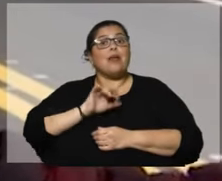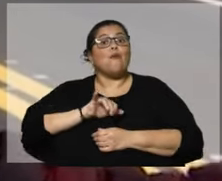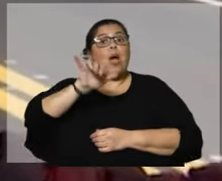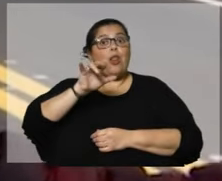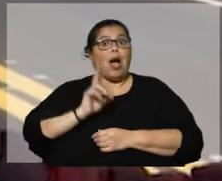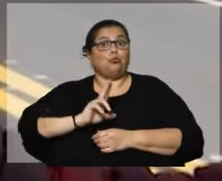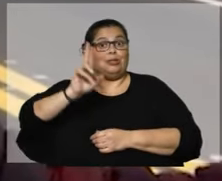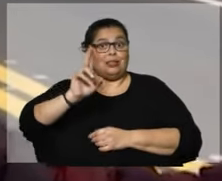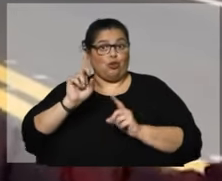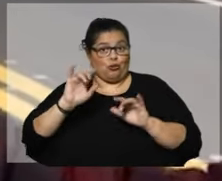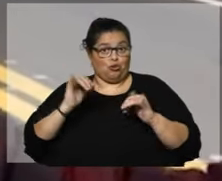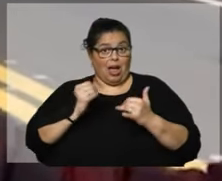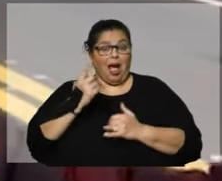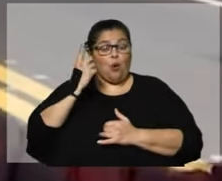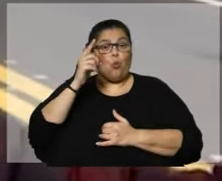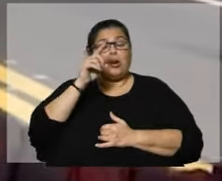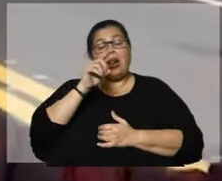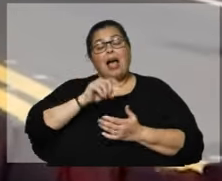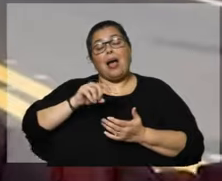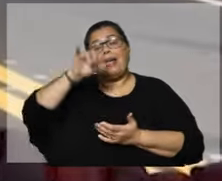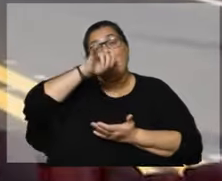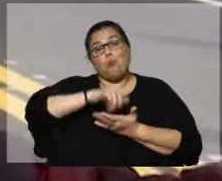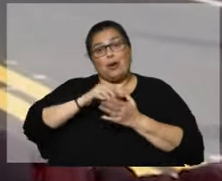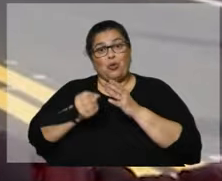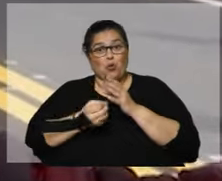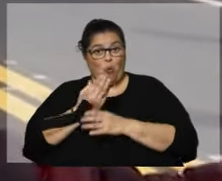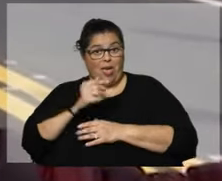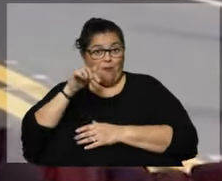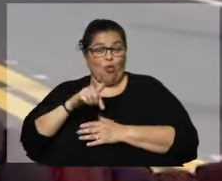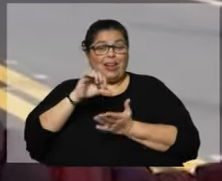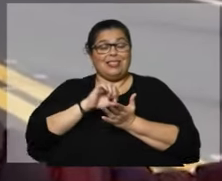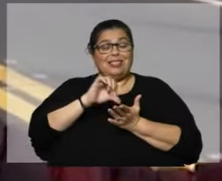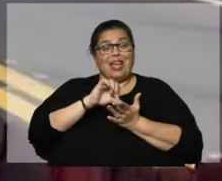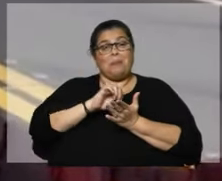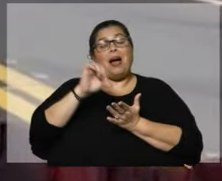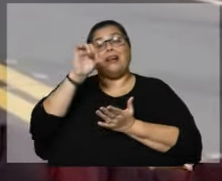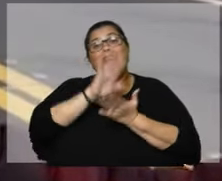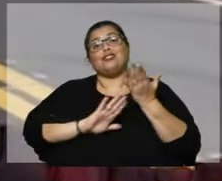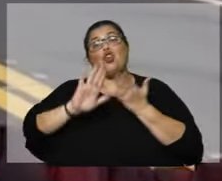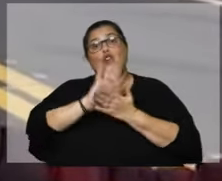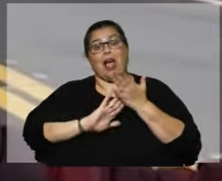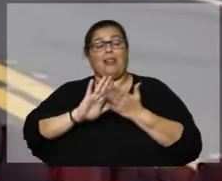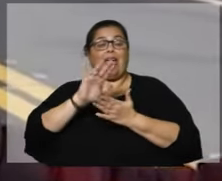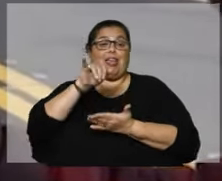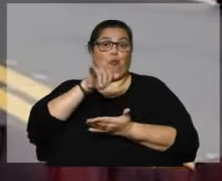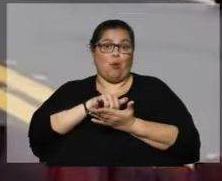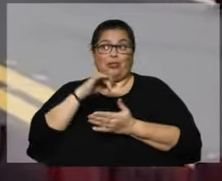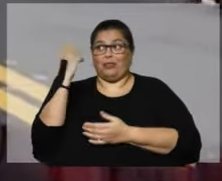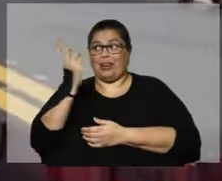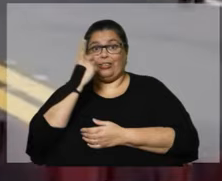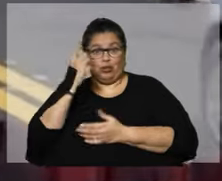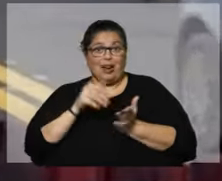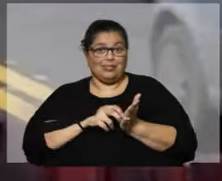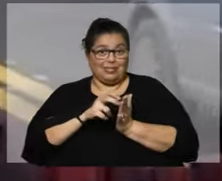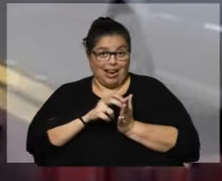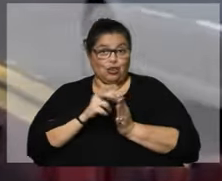que estamos autorizando a uno de los aeropuertos nuevos del Sistema Nacional de Aeropuertos Internacionales, en este caso Salto, que empieza a